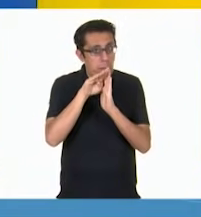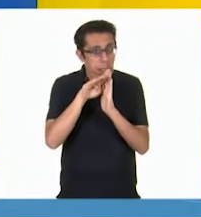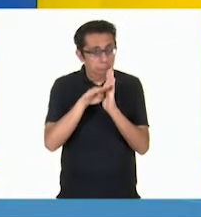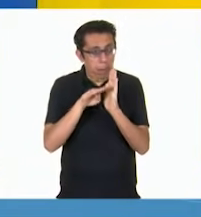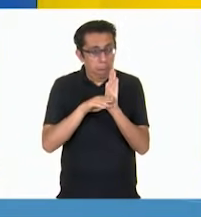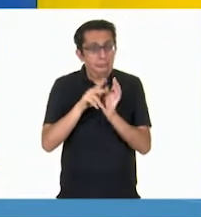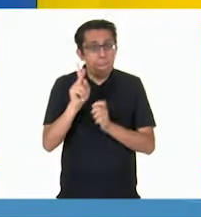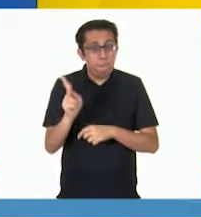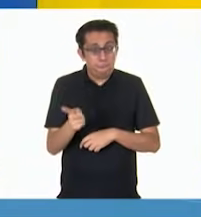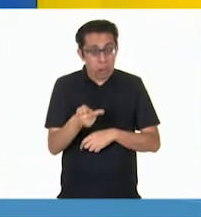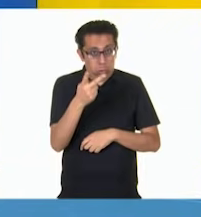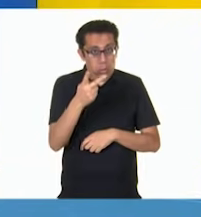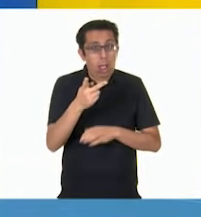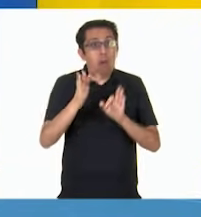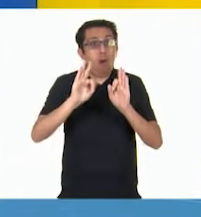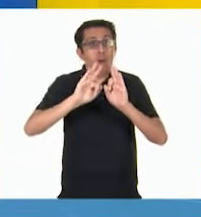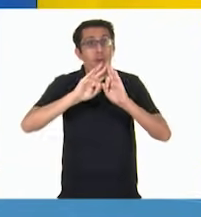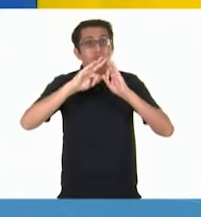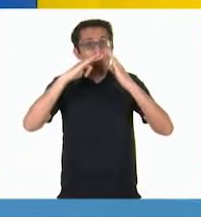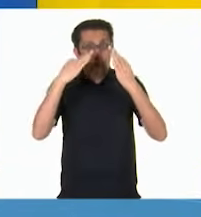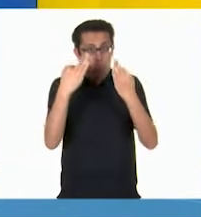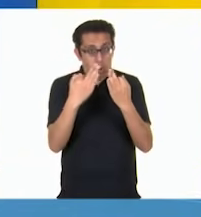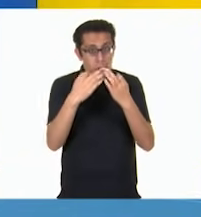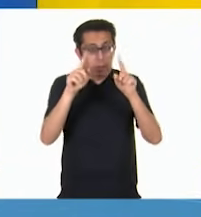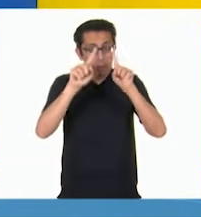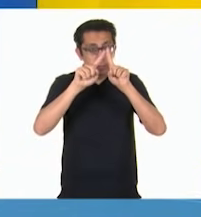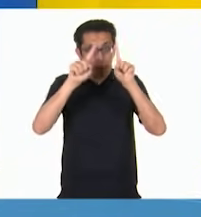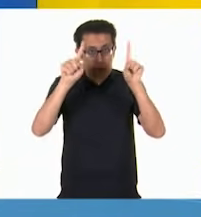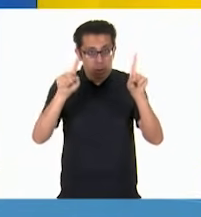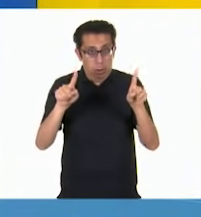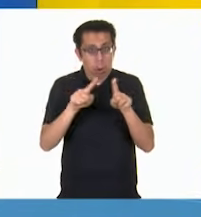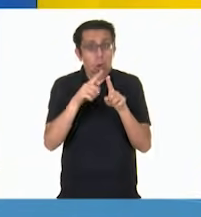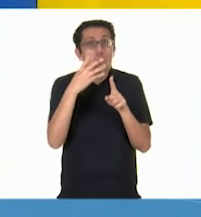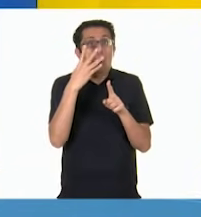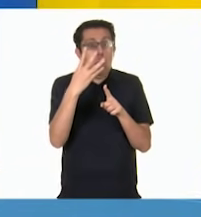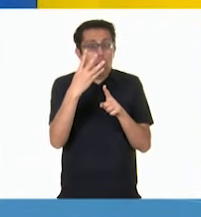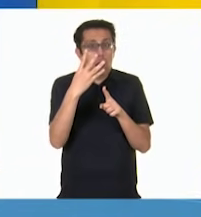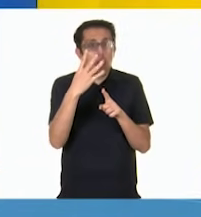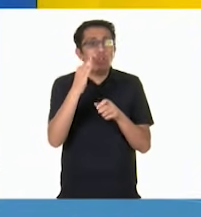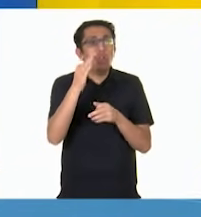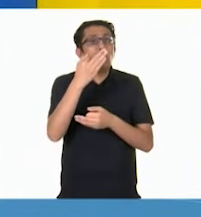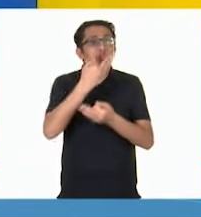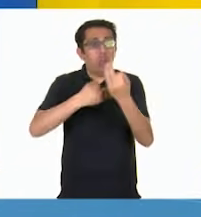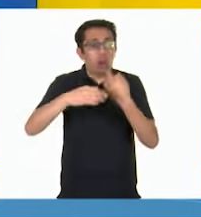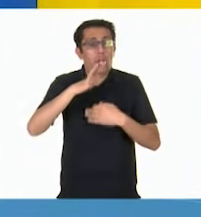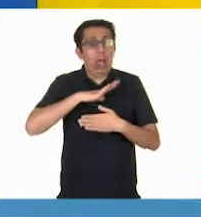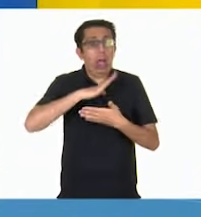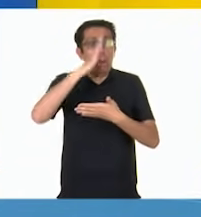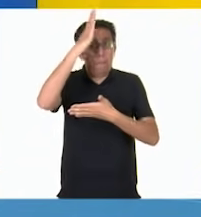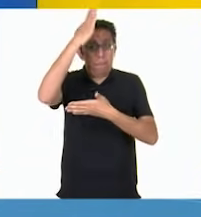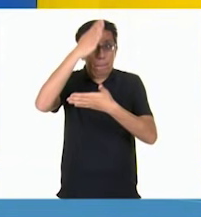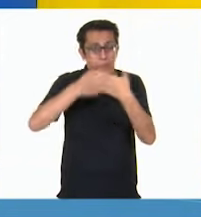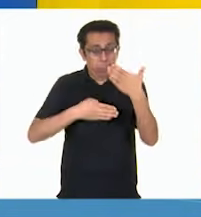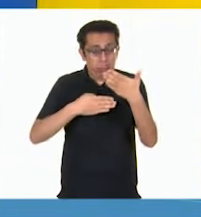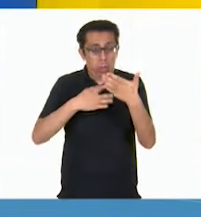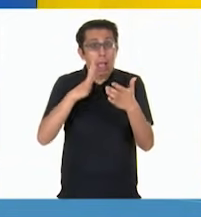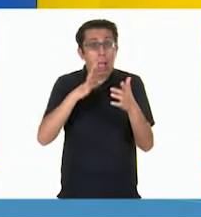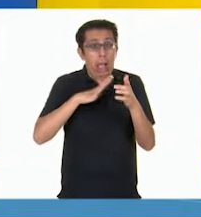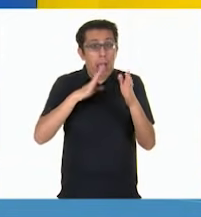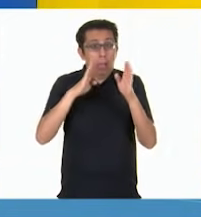¿Todos los cuadriláteros tienen dos ejes de simetría? ¿Sus cuatro lados tienen la misma medida?